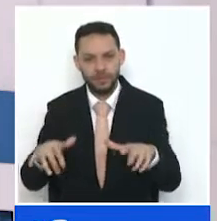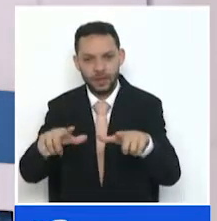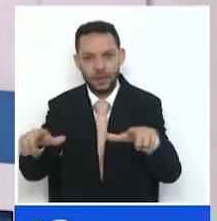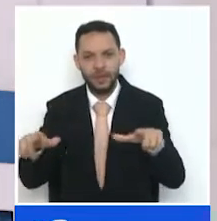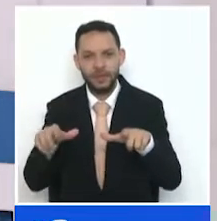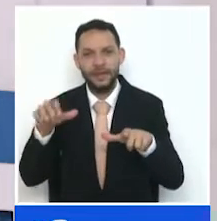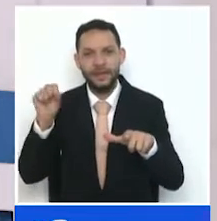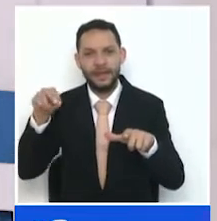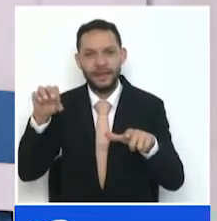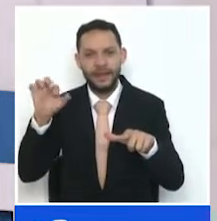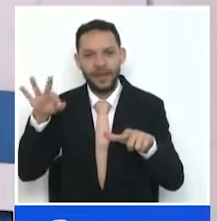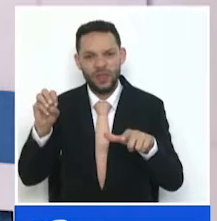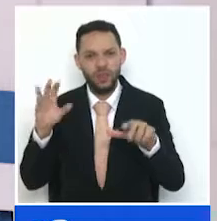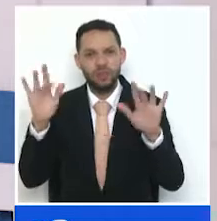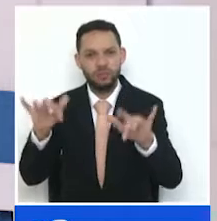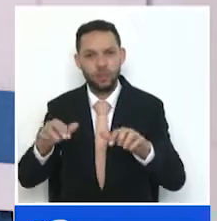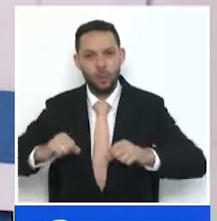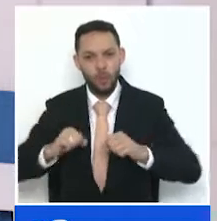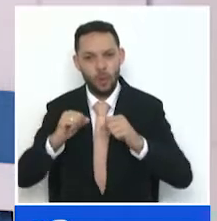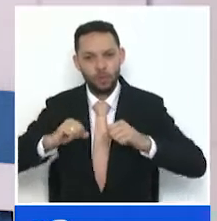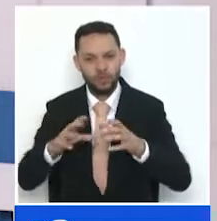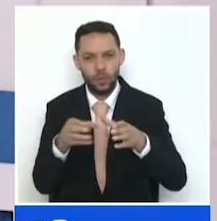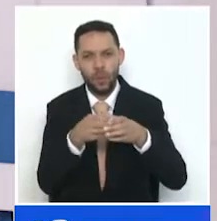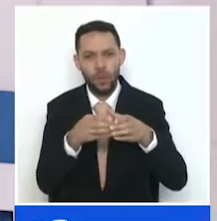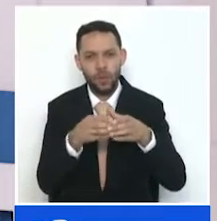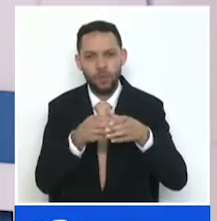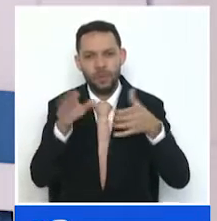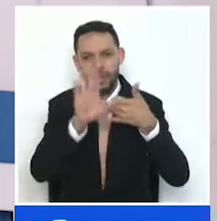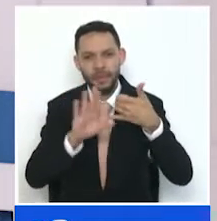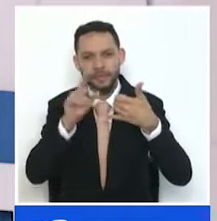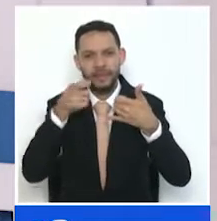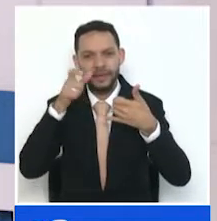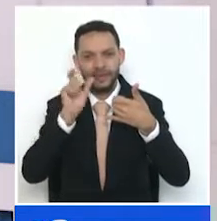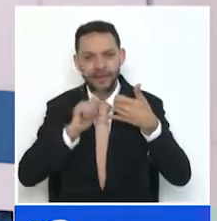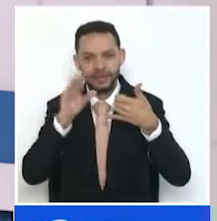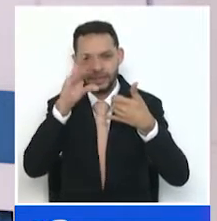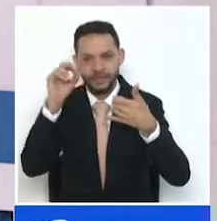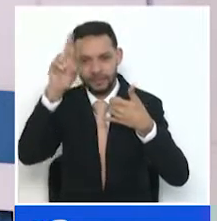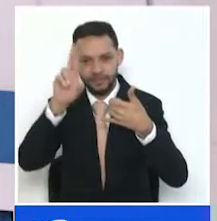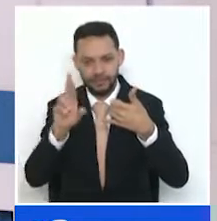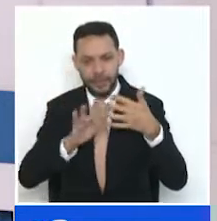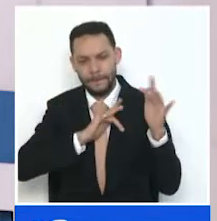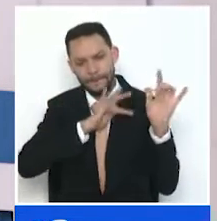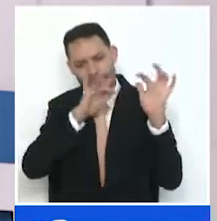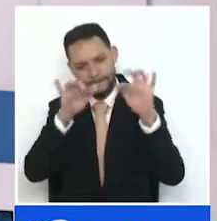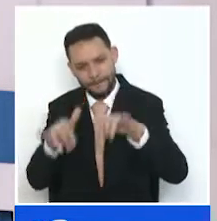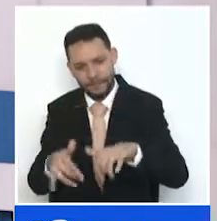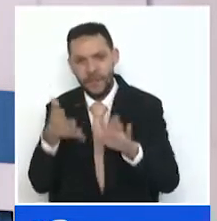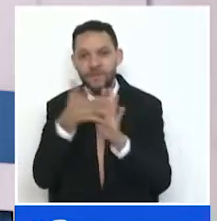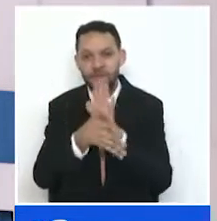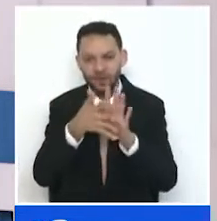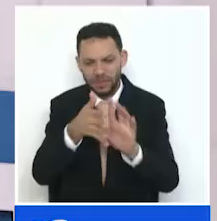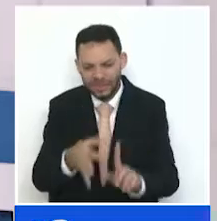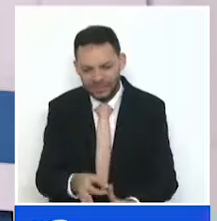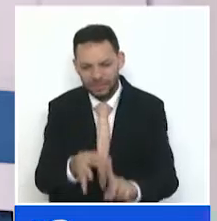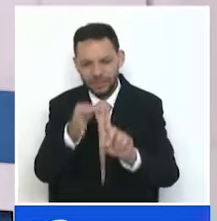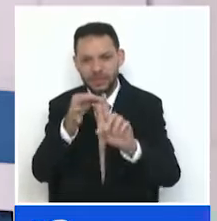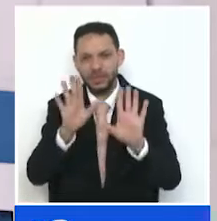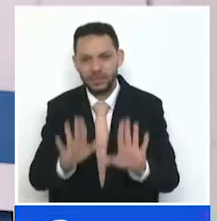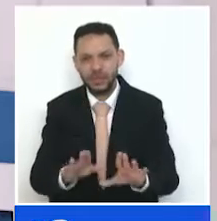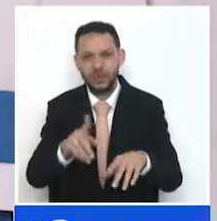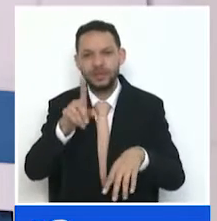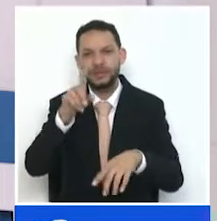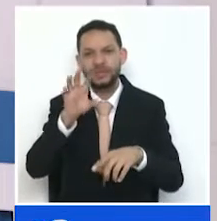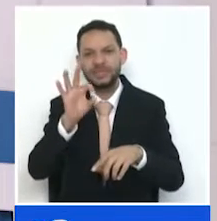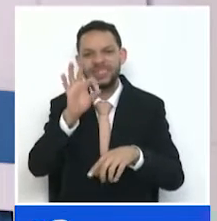Turismo ANATO, acompañando a la delegación de los departamentos de Caldas, Quindío y Risaralda. Informes especiales en nuestras emisiones de las 7